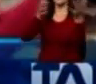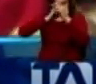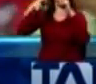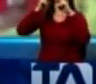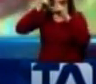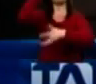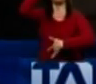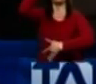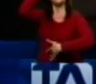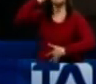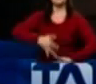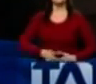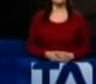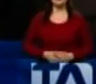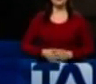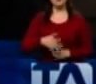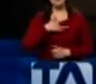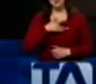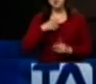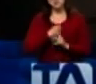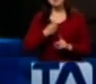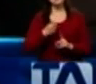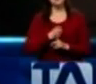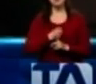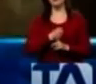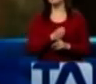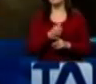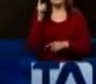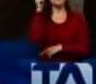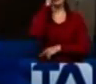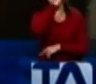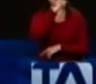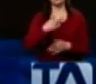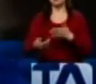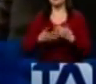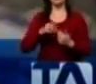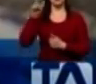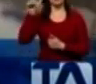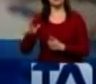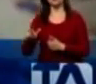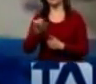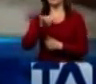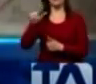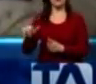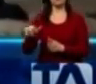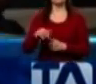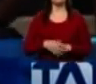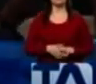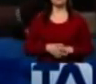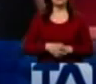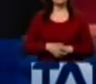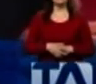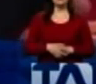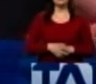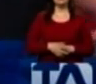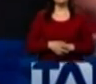mundo... vea que me ha tocado a mí, pero como le podría haber tocado a cualquiera, ¿no? Nosotros somos exactamente igual que cualquiera. Tenemos 2 brazos, 2 piernas, somos